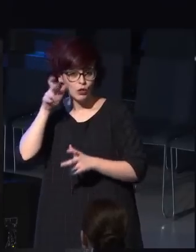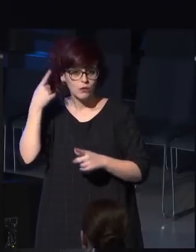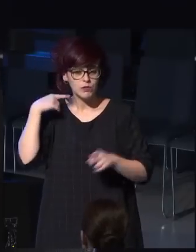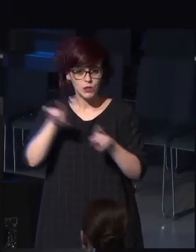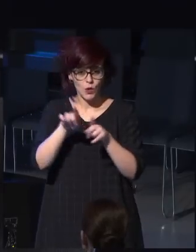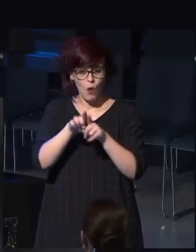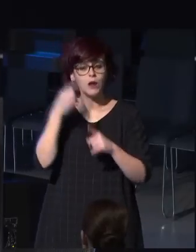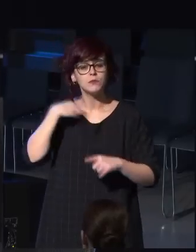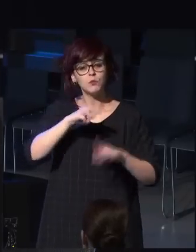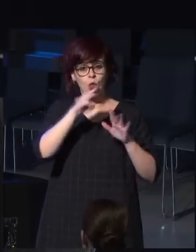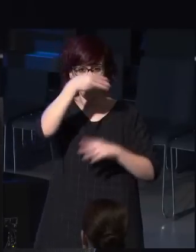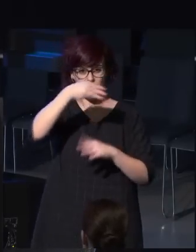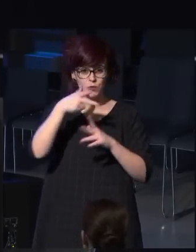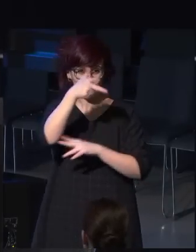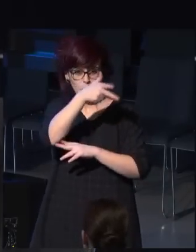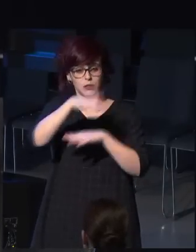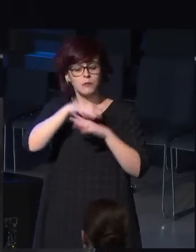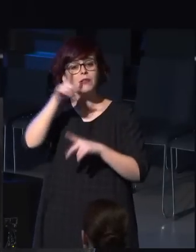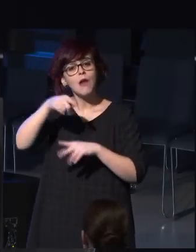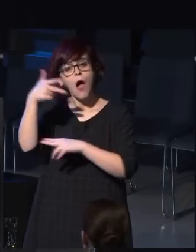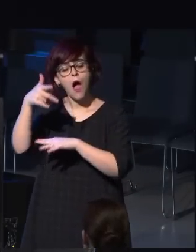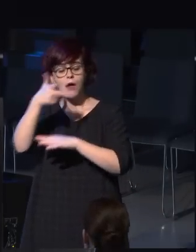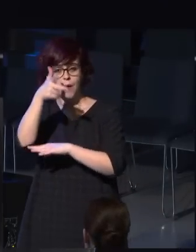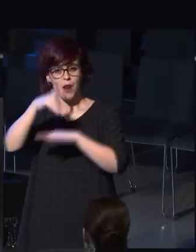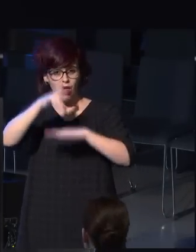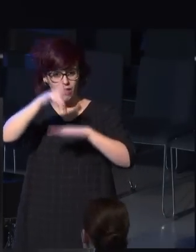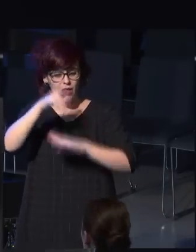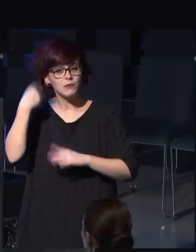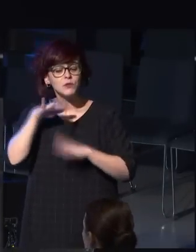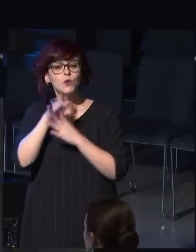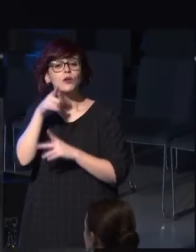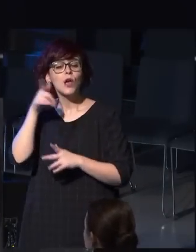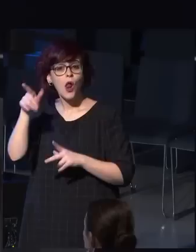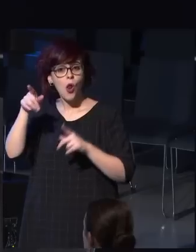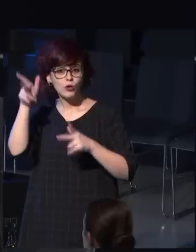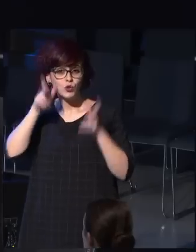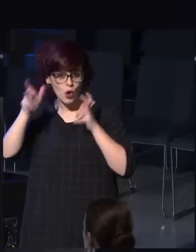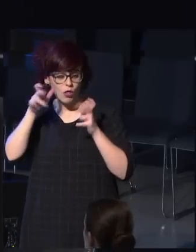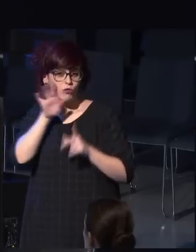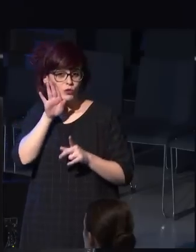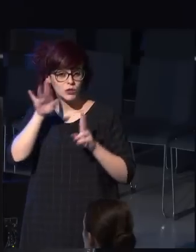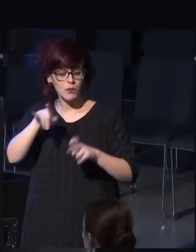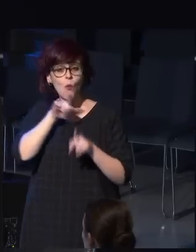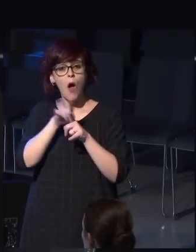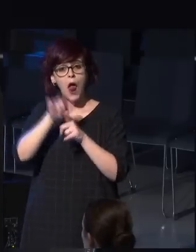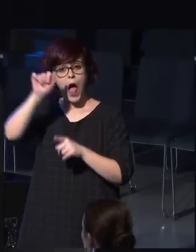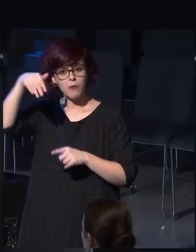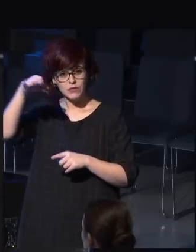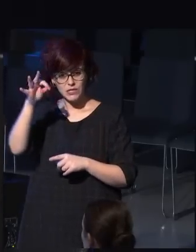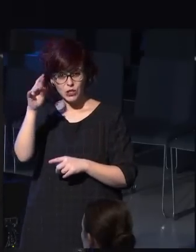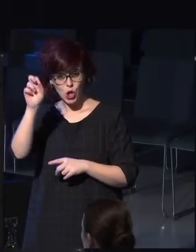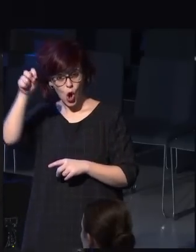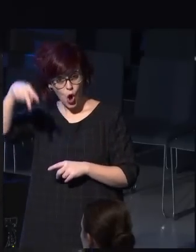milímetros y con cámaras digitales, y en sonido, como ha explicado Paco, como has visto hace ya a Louis Armstrong, y luego la misma